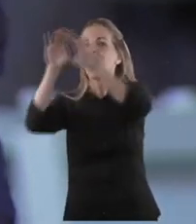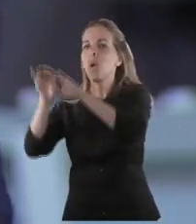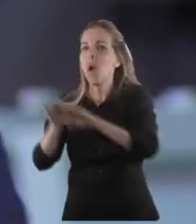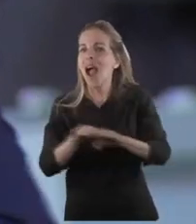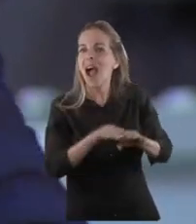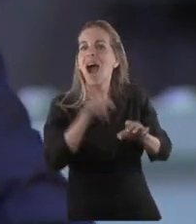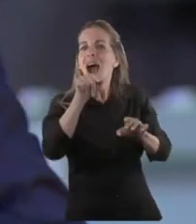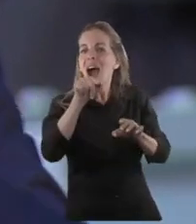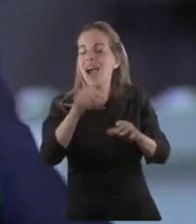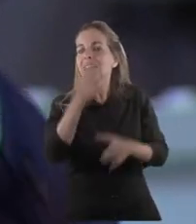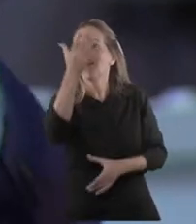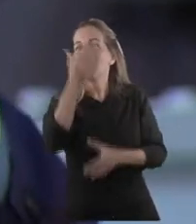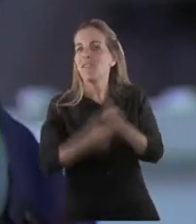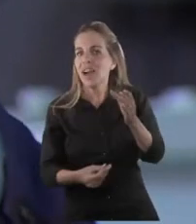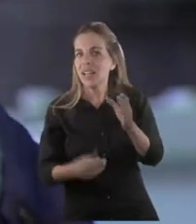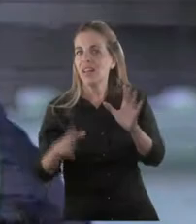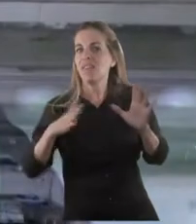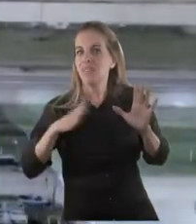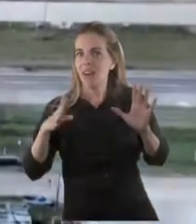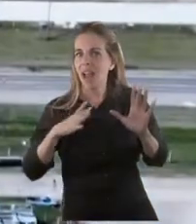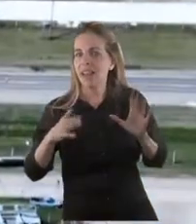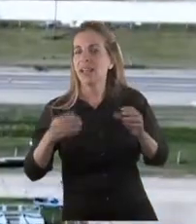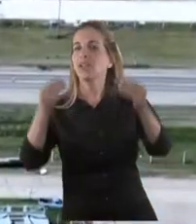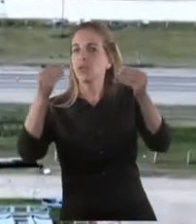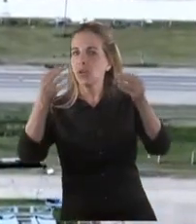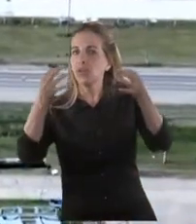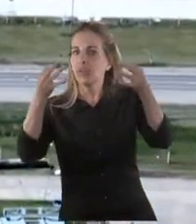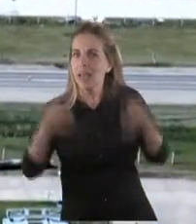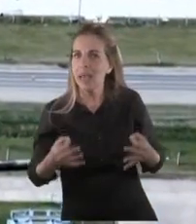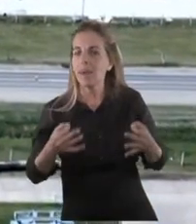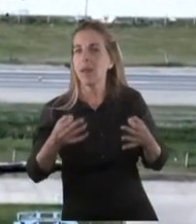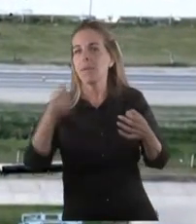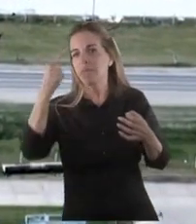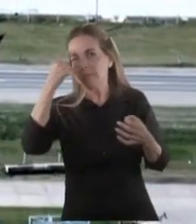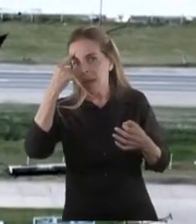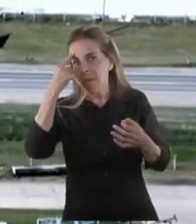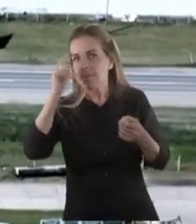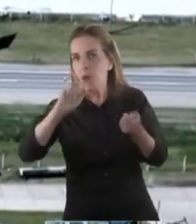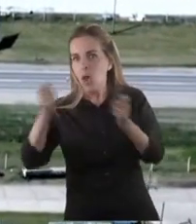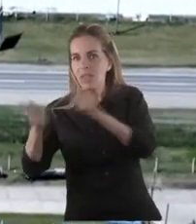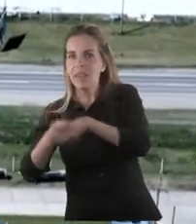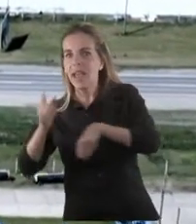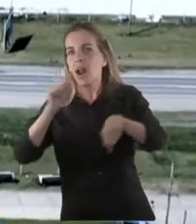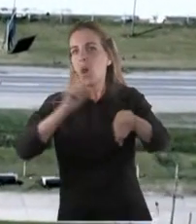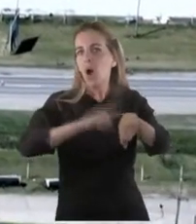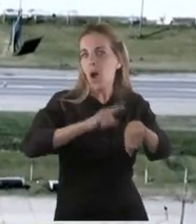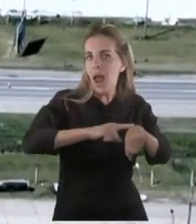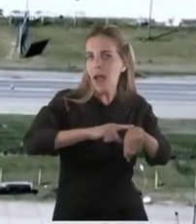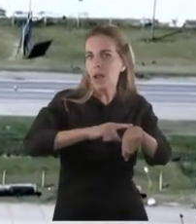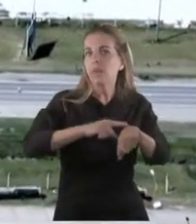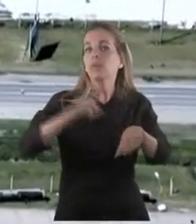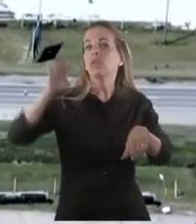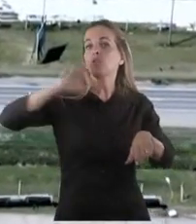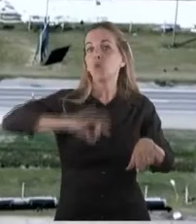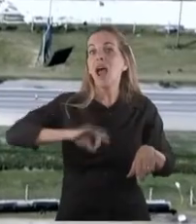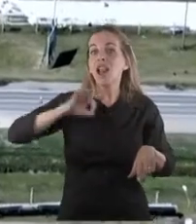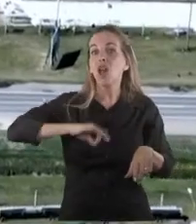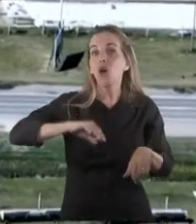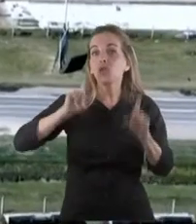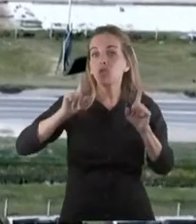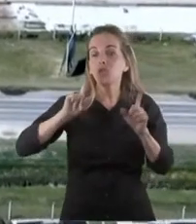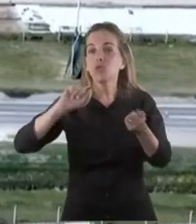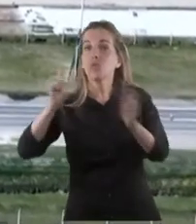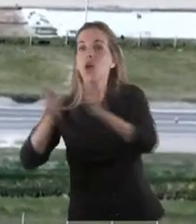Y eso tiene que ver con corregir los salarios, y tiene que ver con que la inflación no se coma